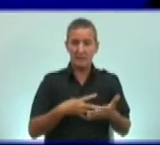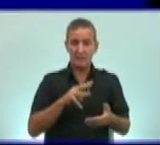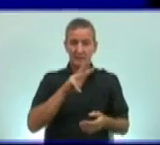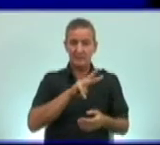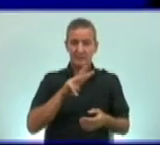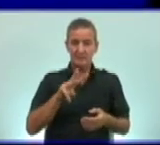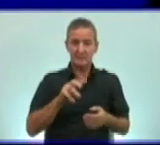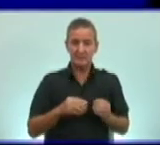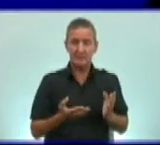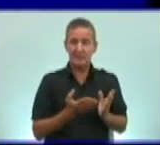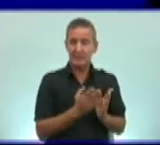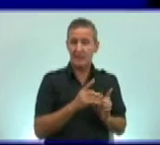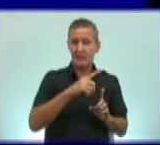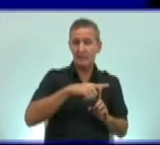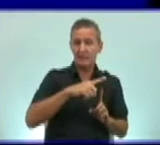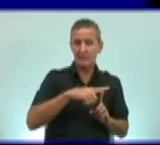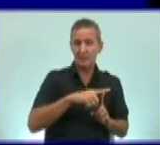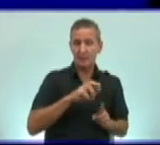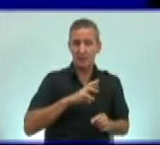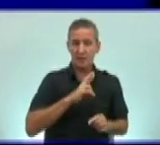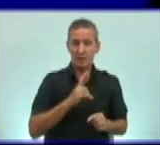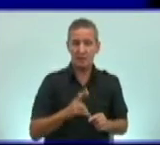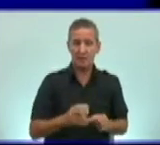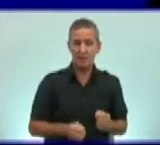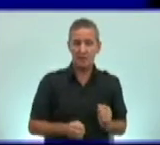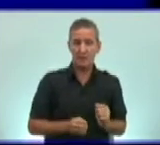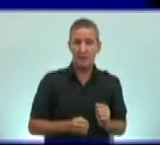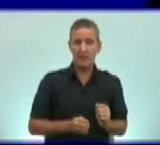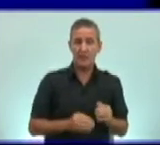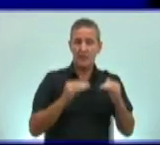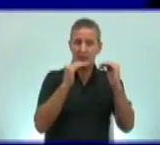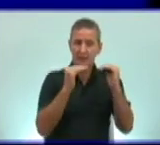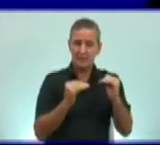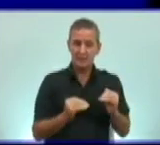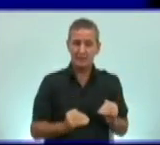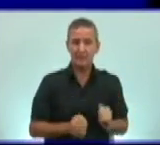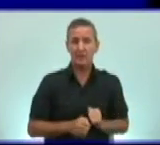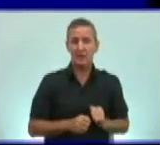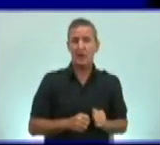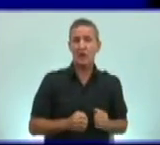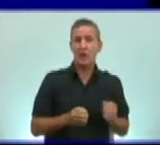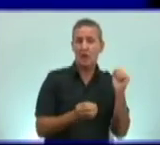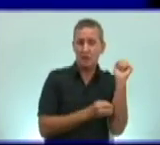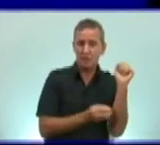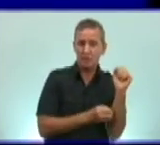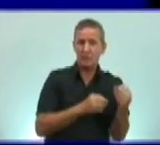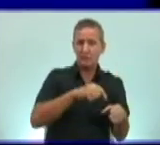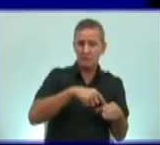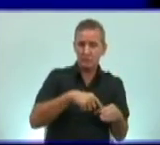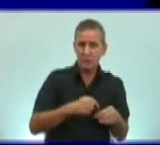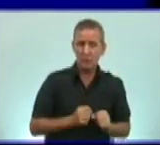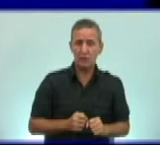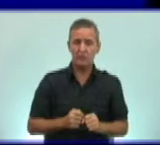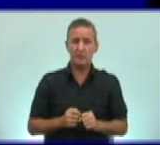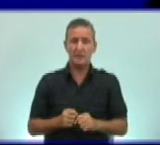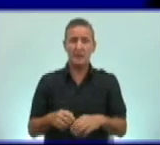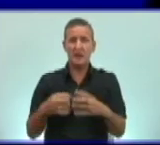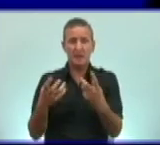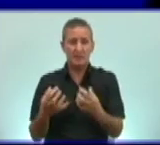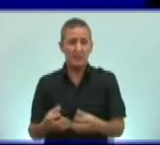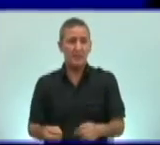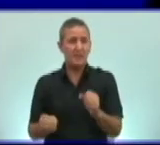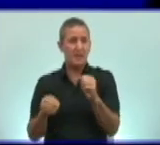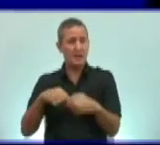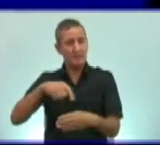responda. Vamos a clasificar en fuerte y soluble, en débil soluble y poco soluble a estas 3 sustancias que aparecen aquí. Fíjense cómo